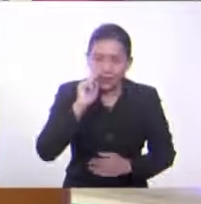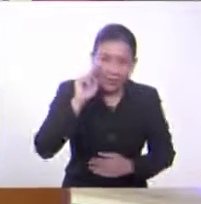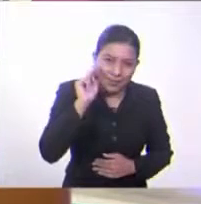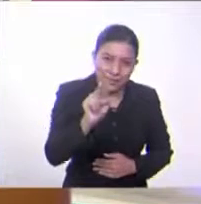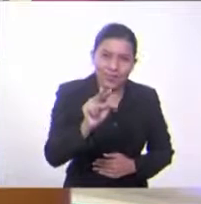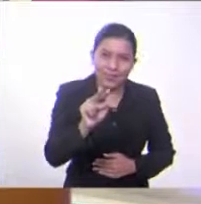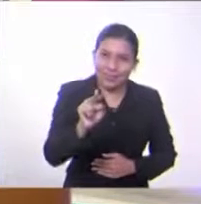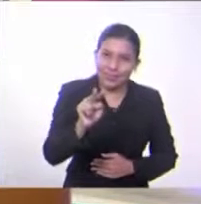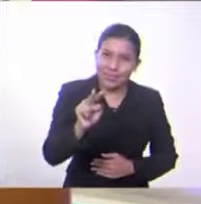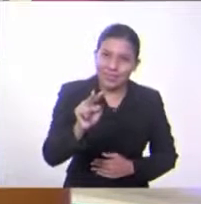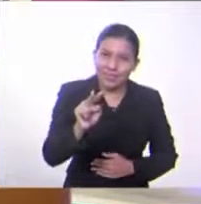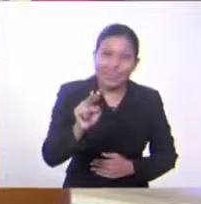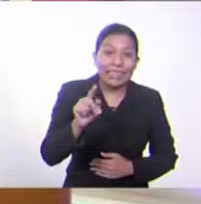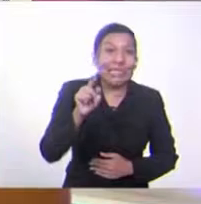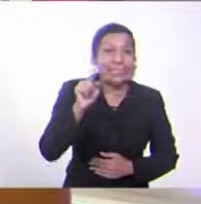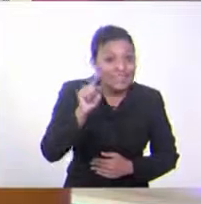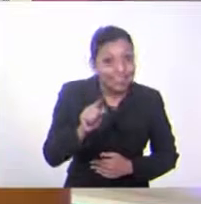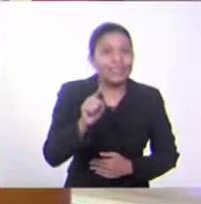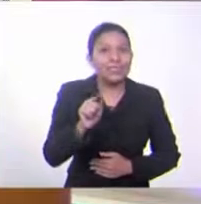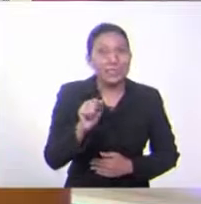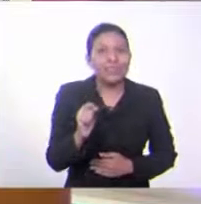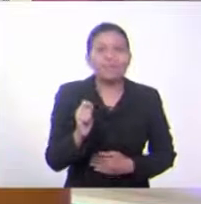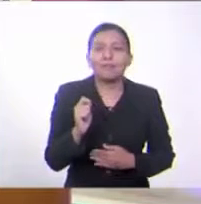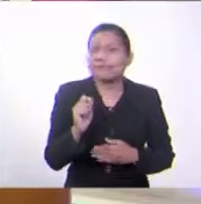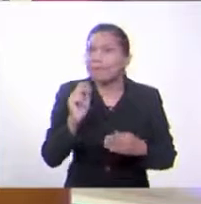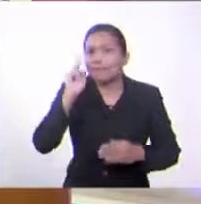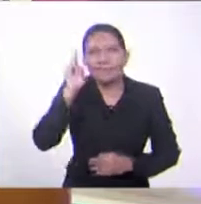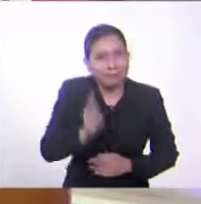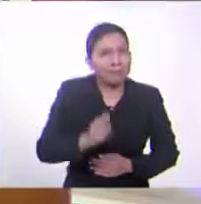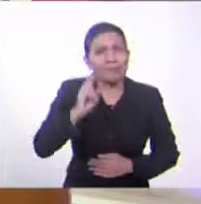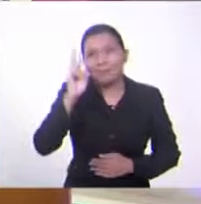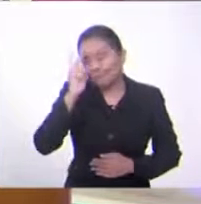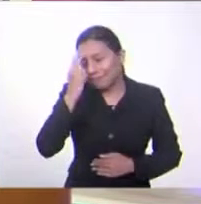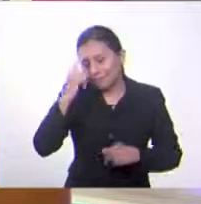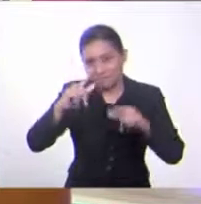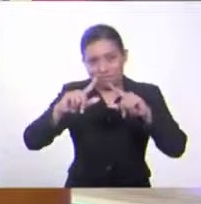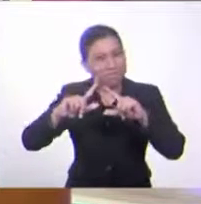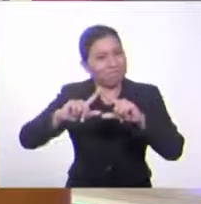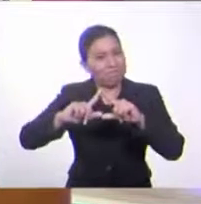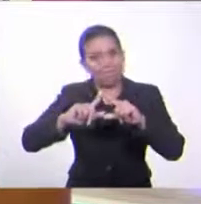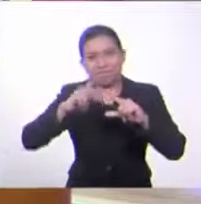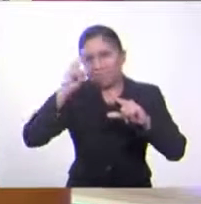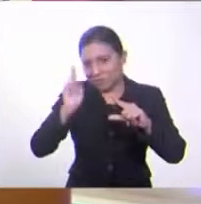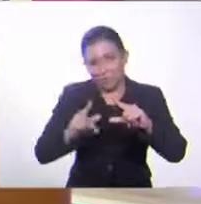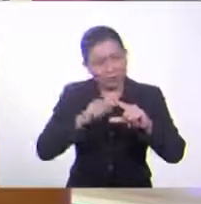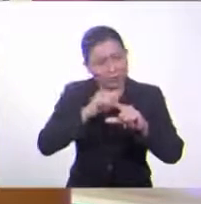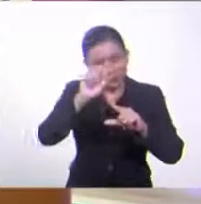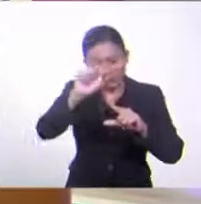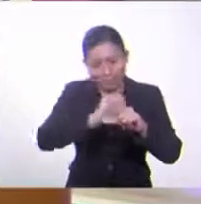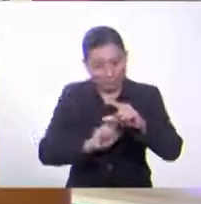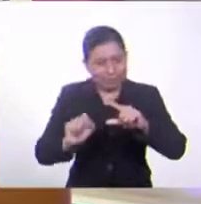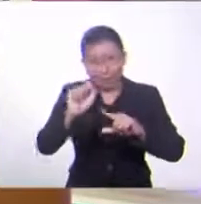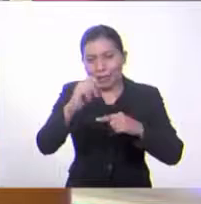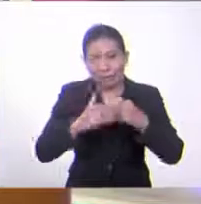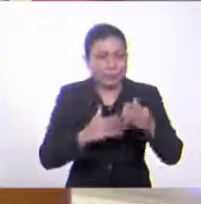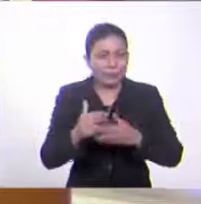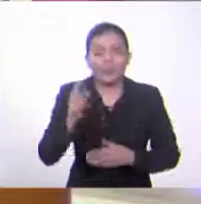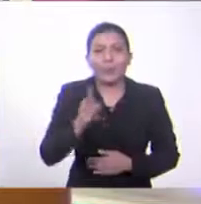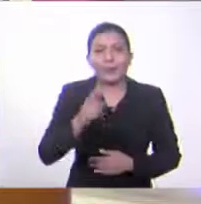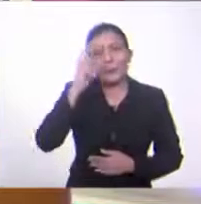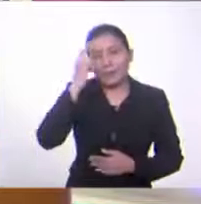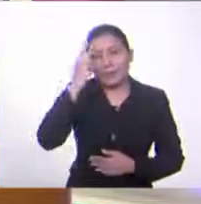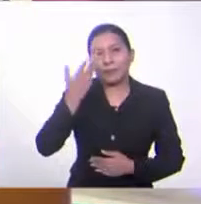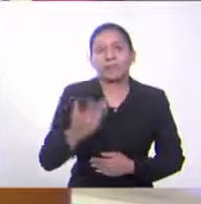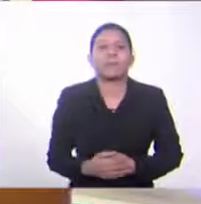vean que en efecto la escritura de esos dos ángulos hace referencia al mismo. Bien, ahora vamos